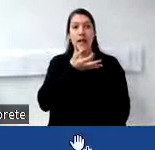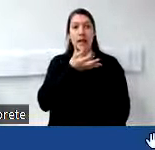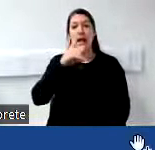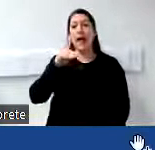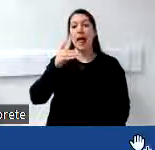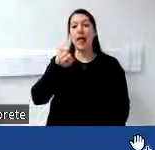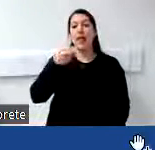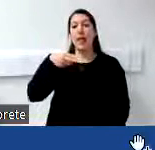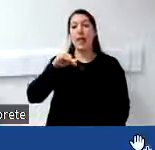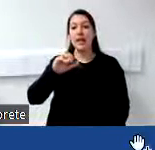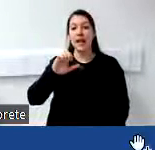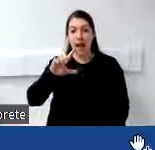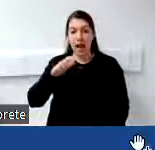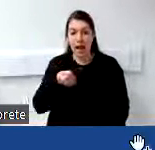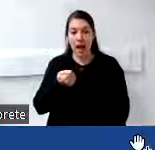Daniela.